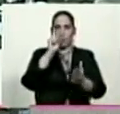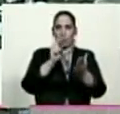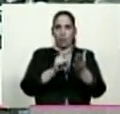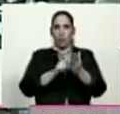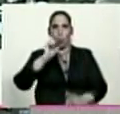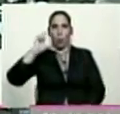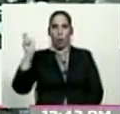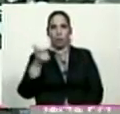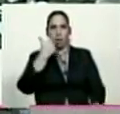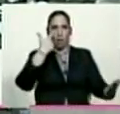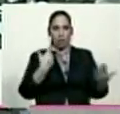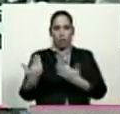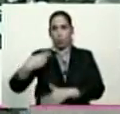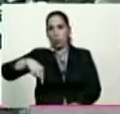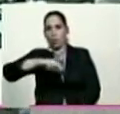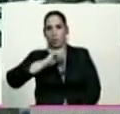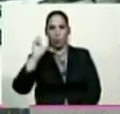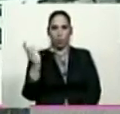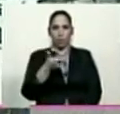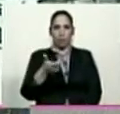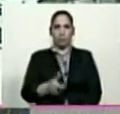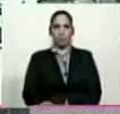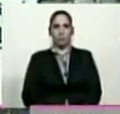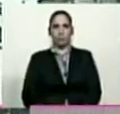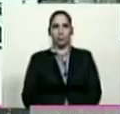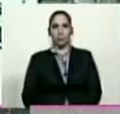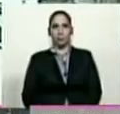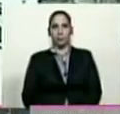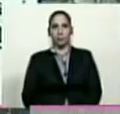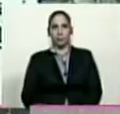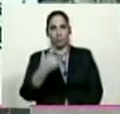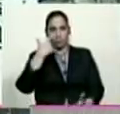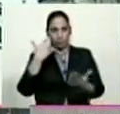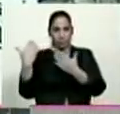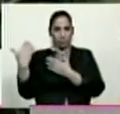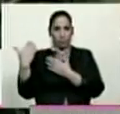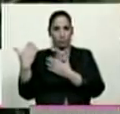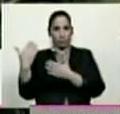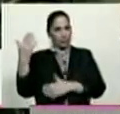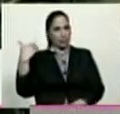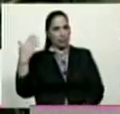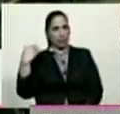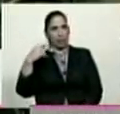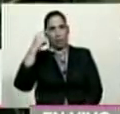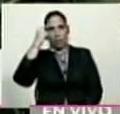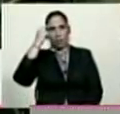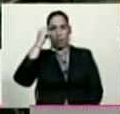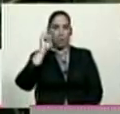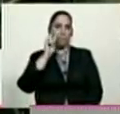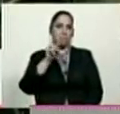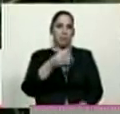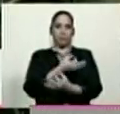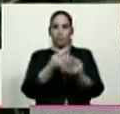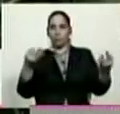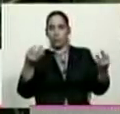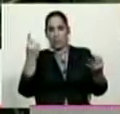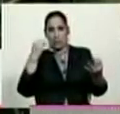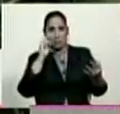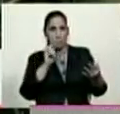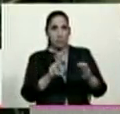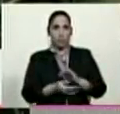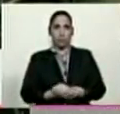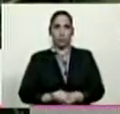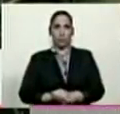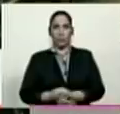Guayana, nuestra Guayana. Estuvimos por ahí hace unos días, excelente, y ayer vi la